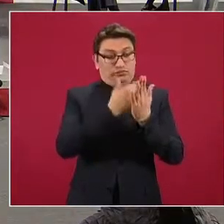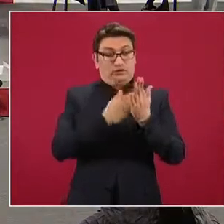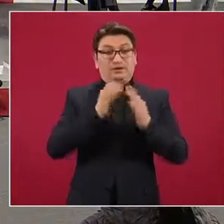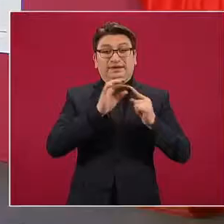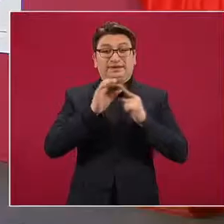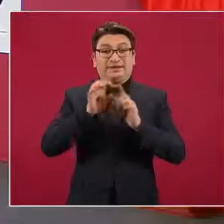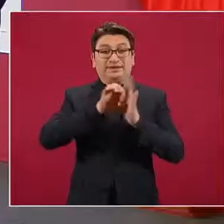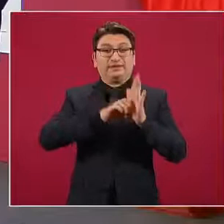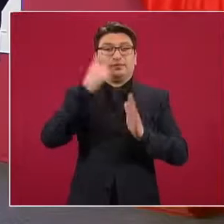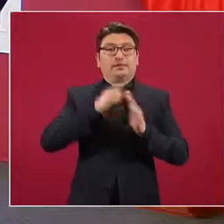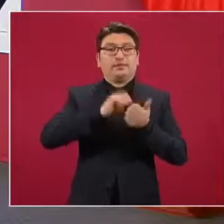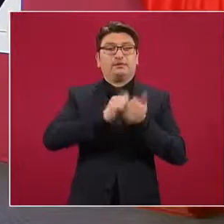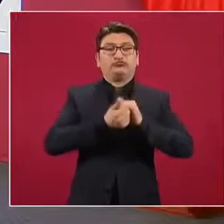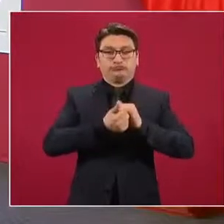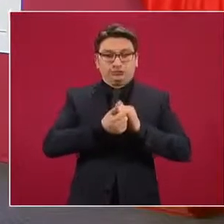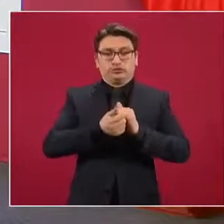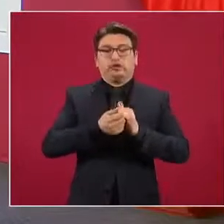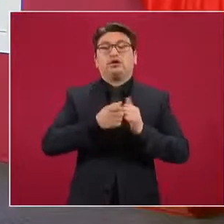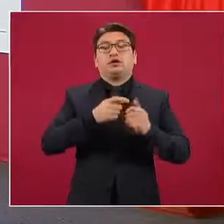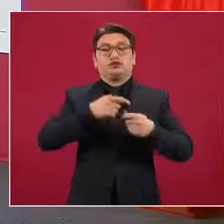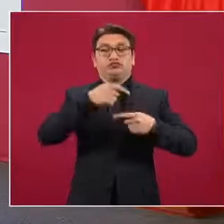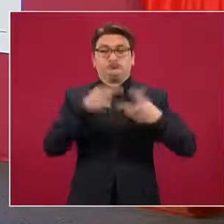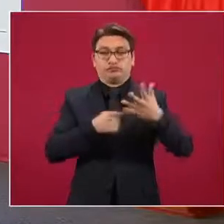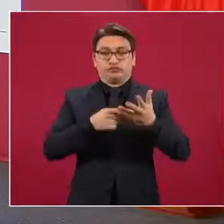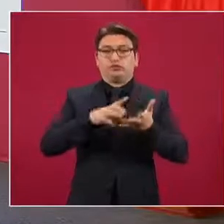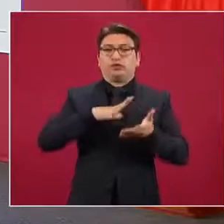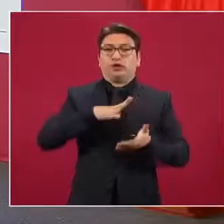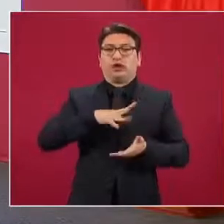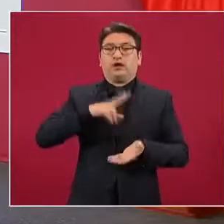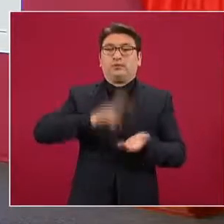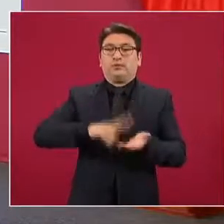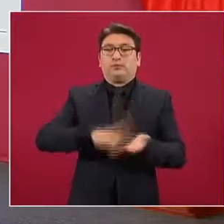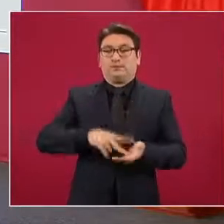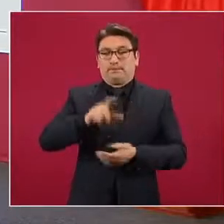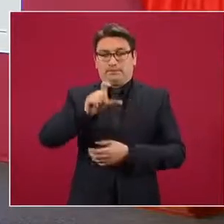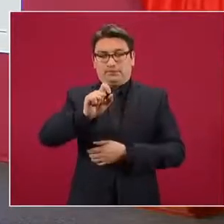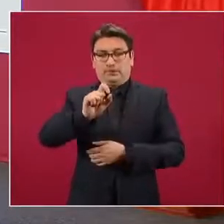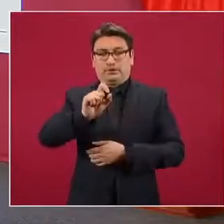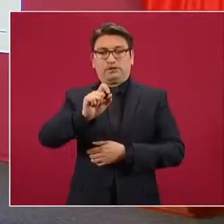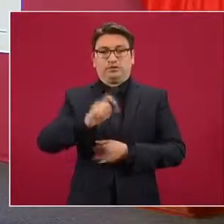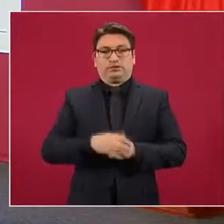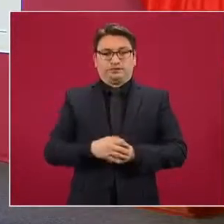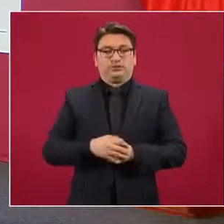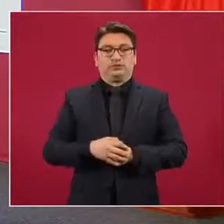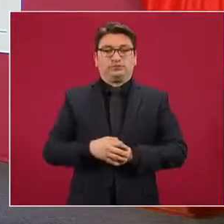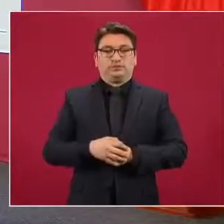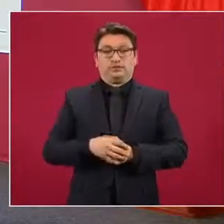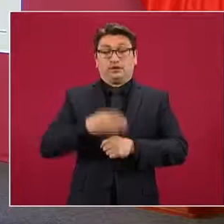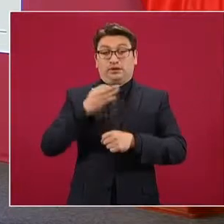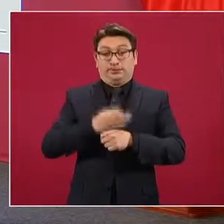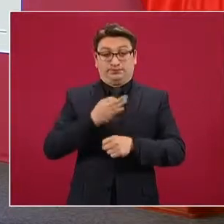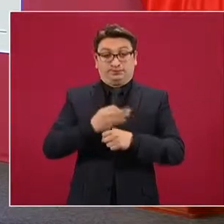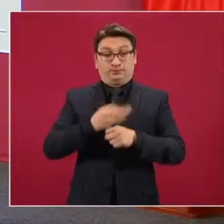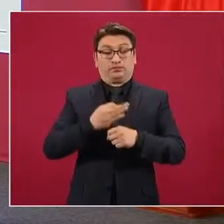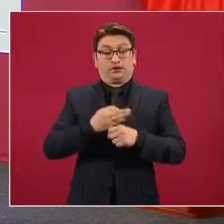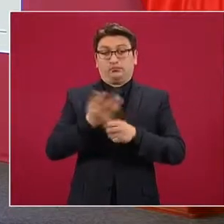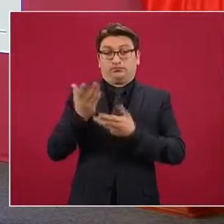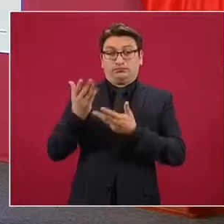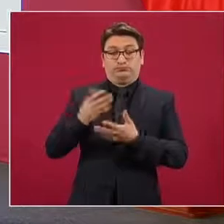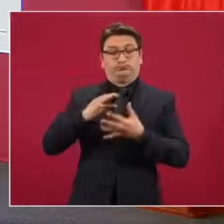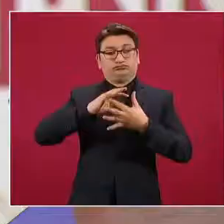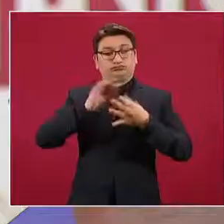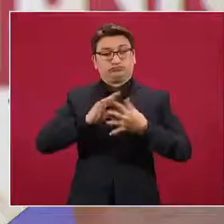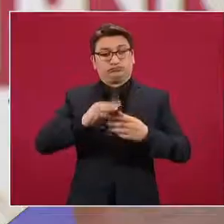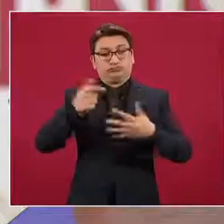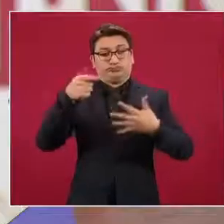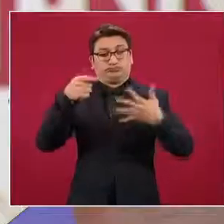transformación está integrada por 20 principios y valores que a continuación procederá a exponer